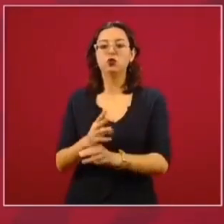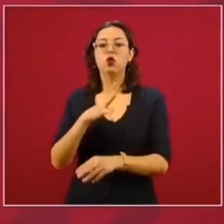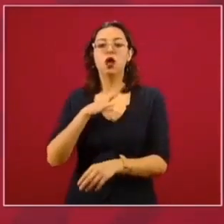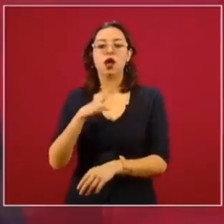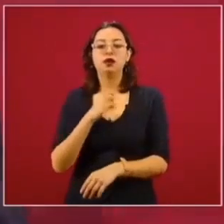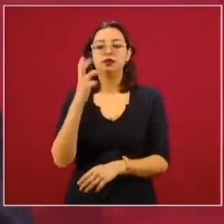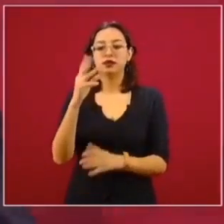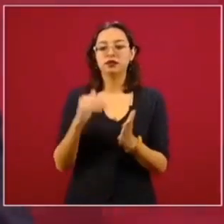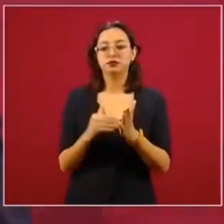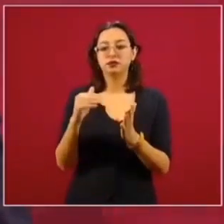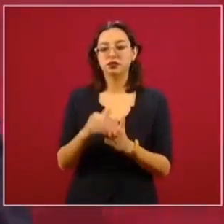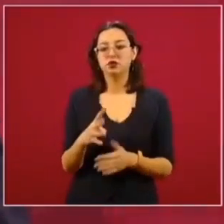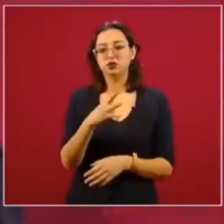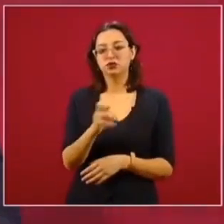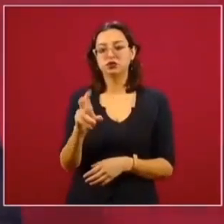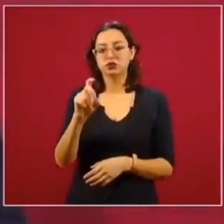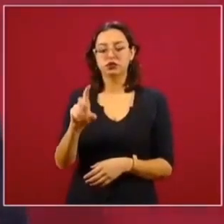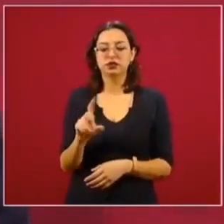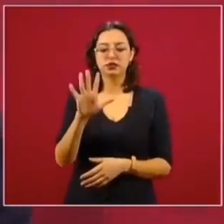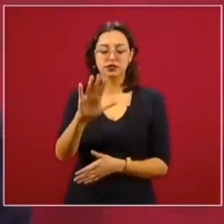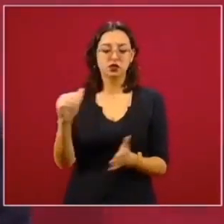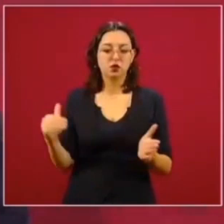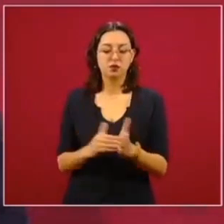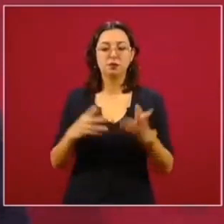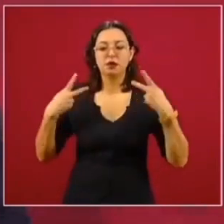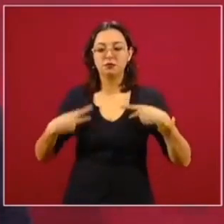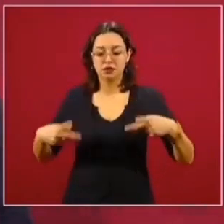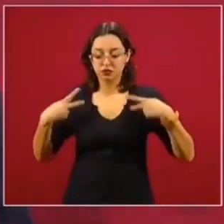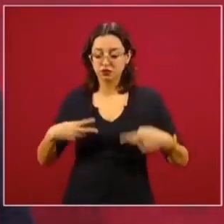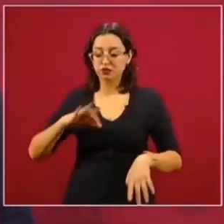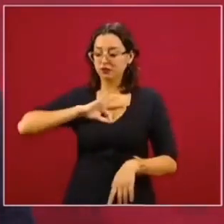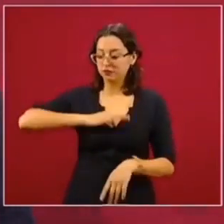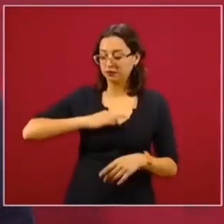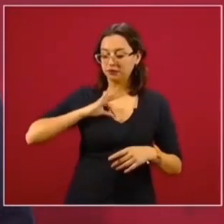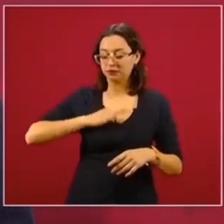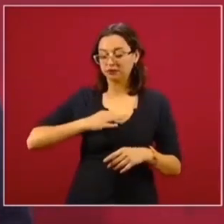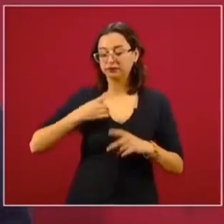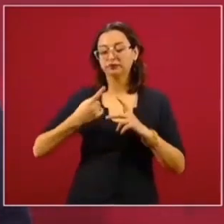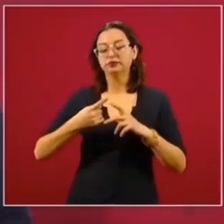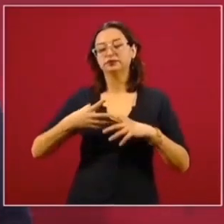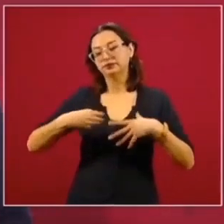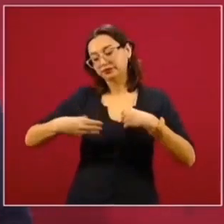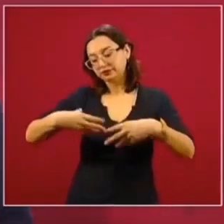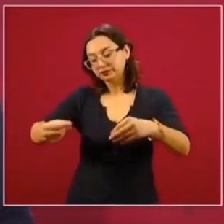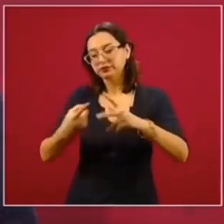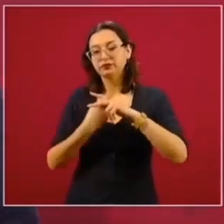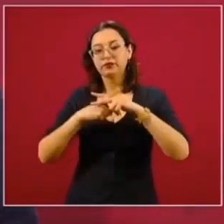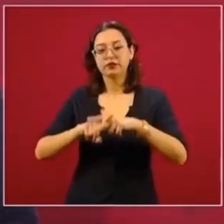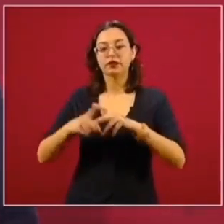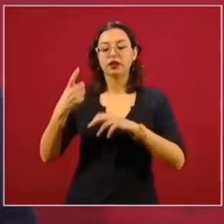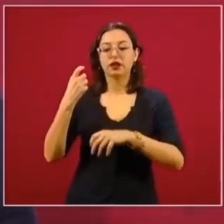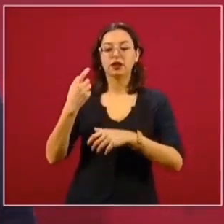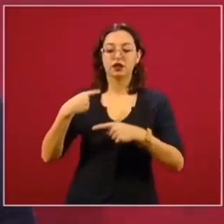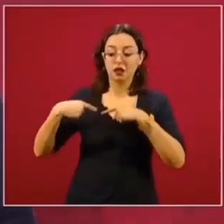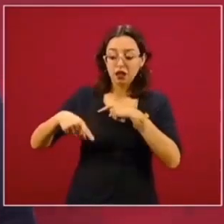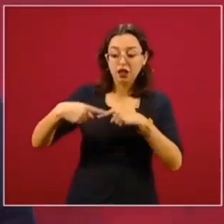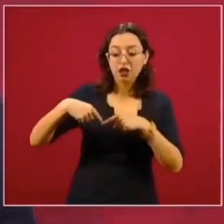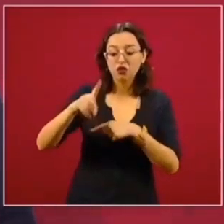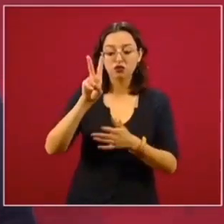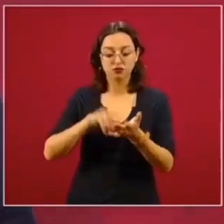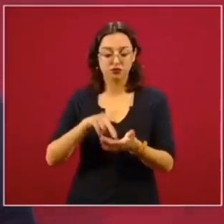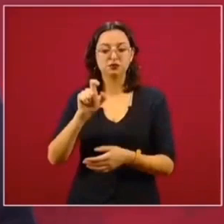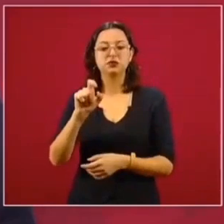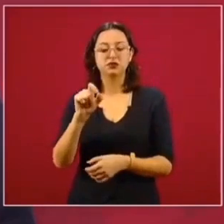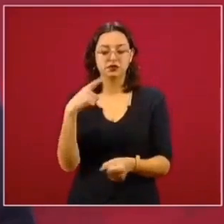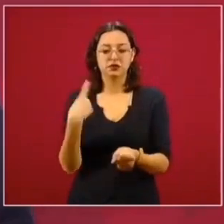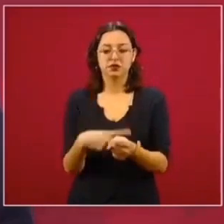millones 435 mil personas que desde el inicio de la epidemia el 2020 han tenido la